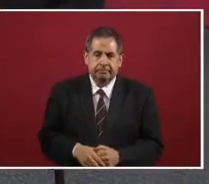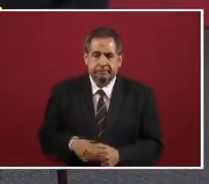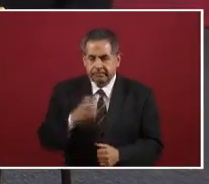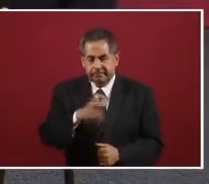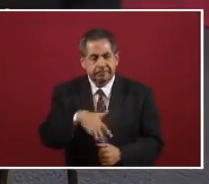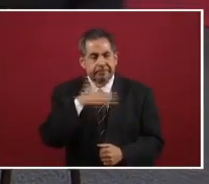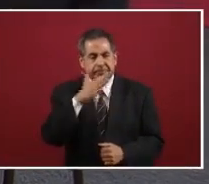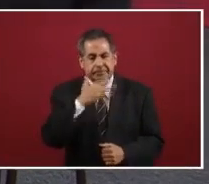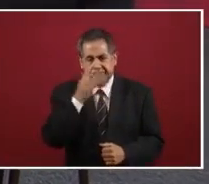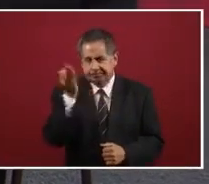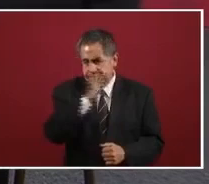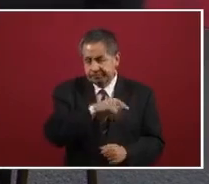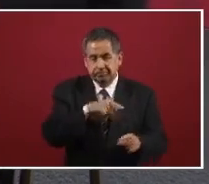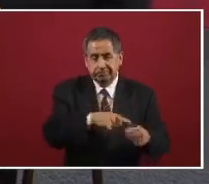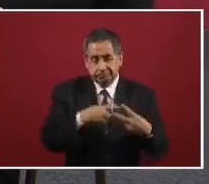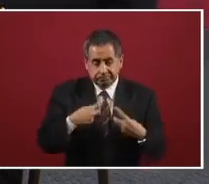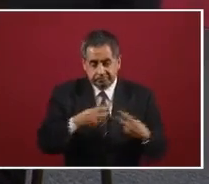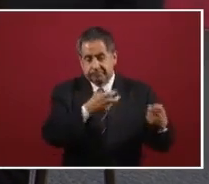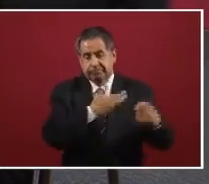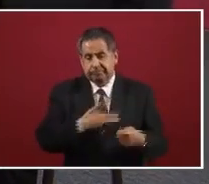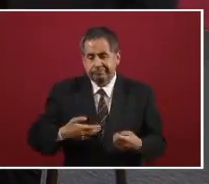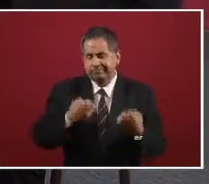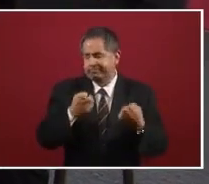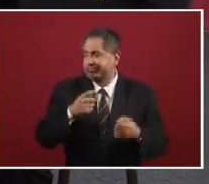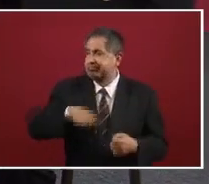Ese fraude causó muchísimo daño,